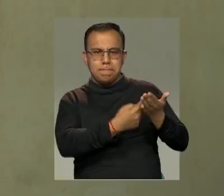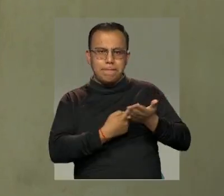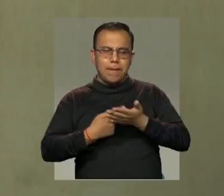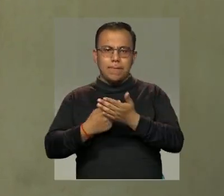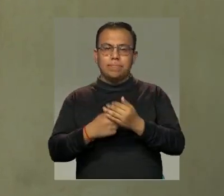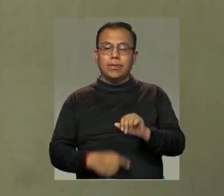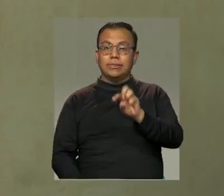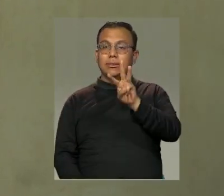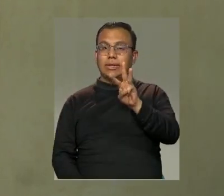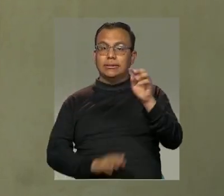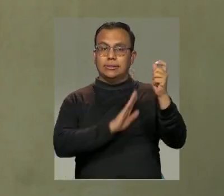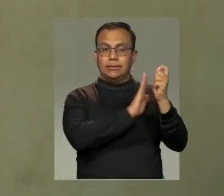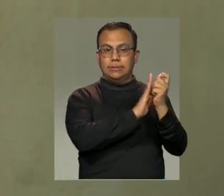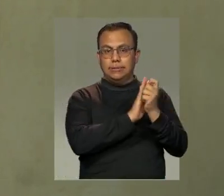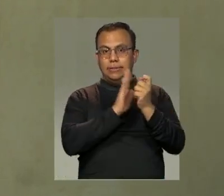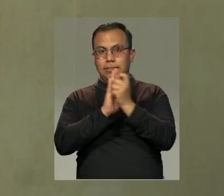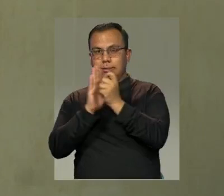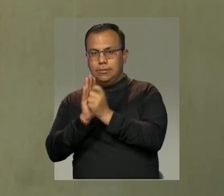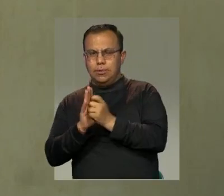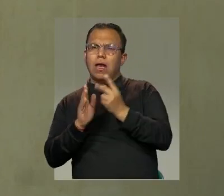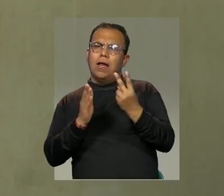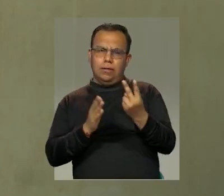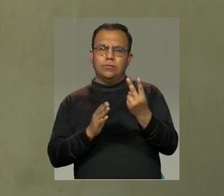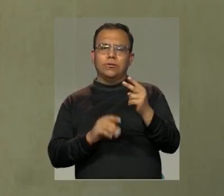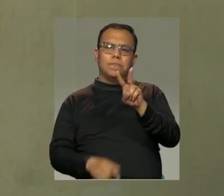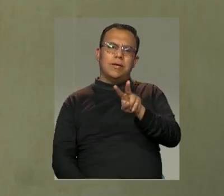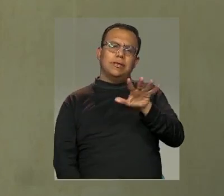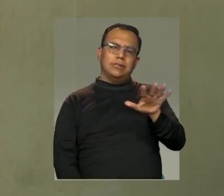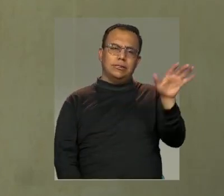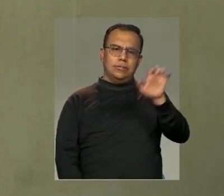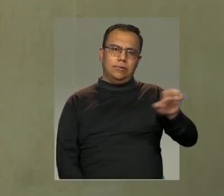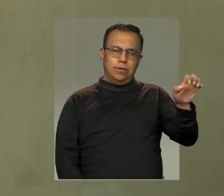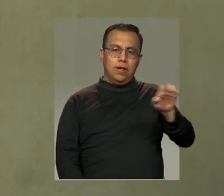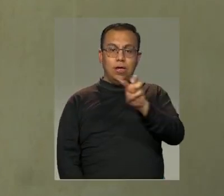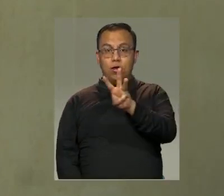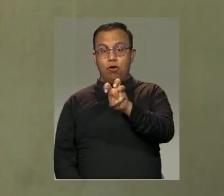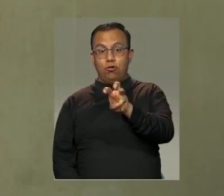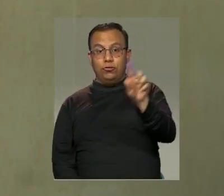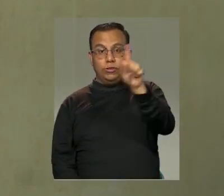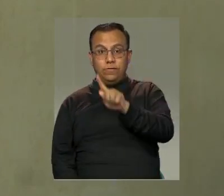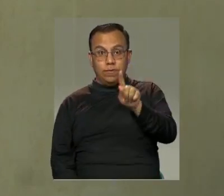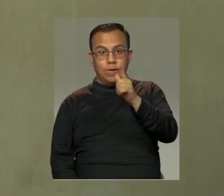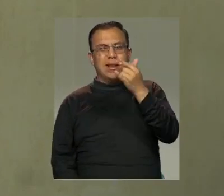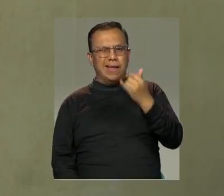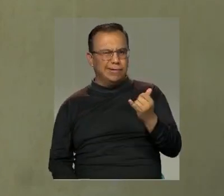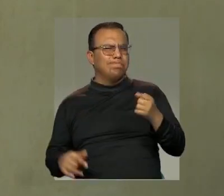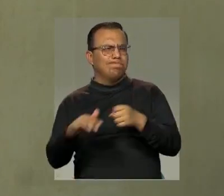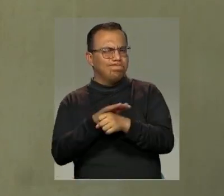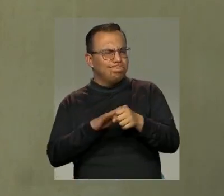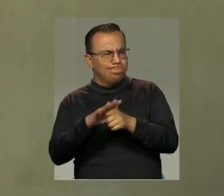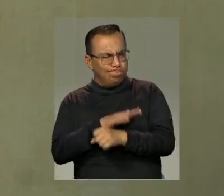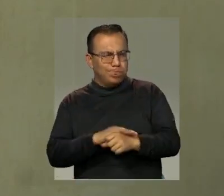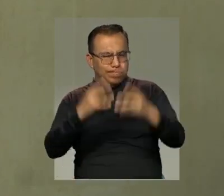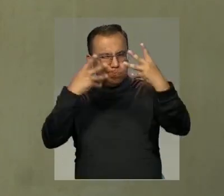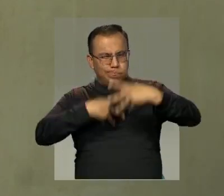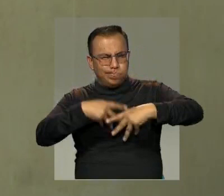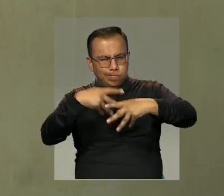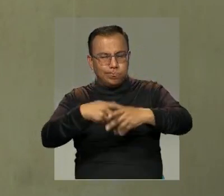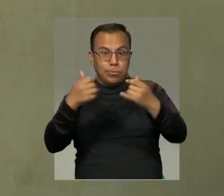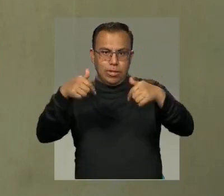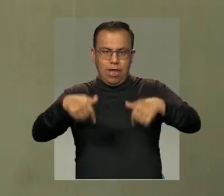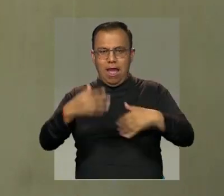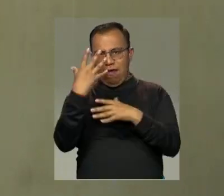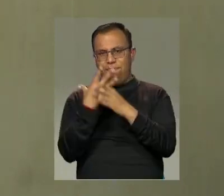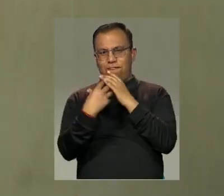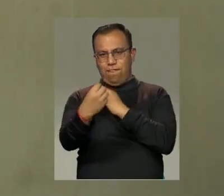la tercera de dos que hubo el 25 de enero y el 8 de febrero en medio de polémicas y manifestaciones aquí a